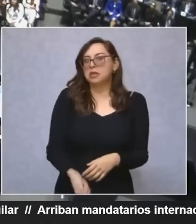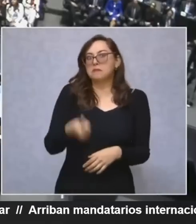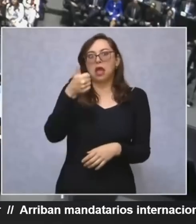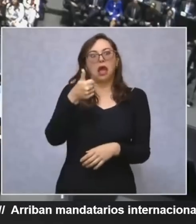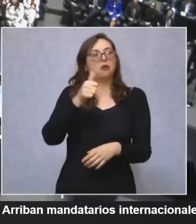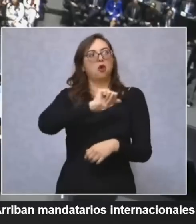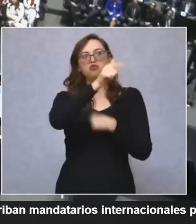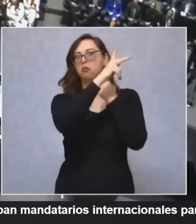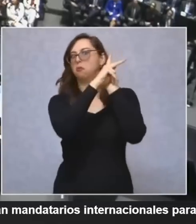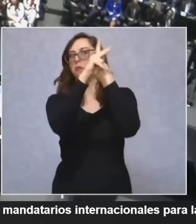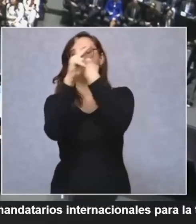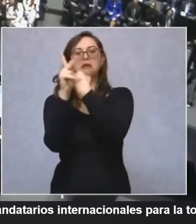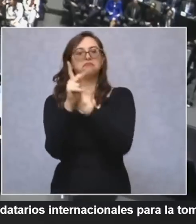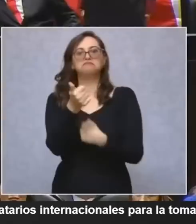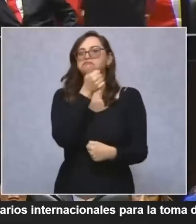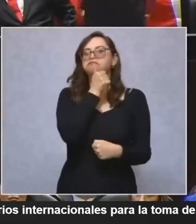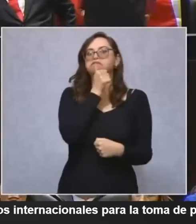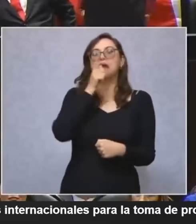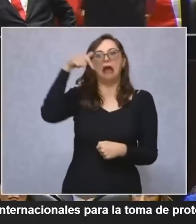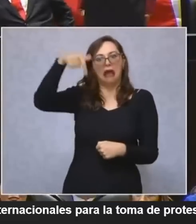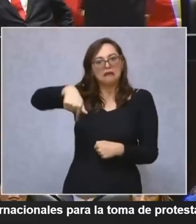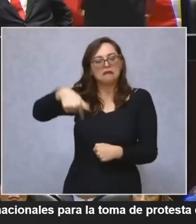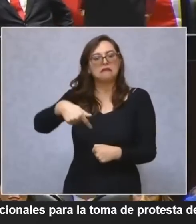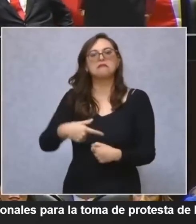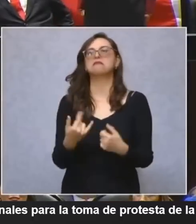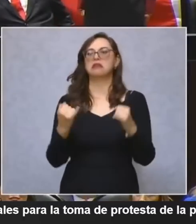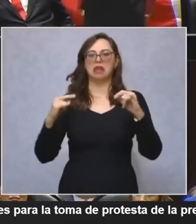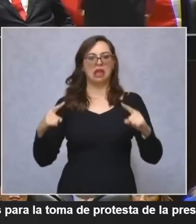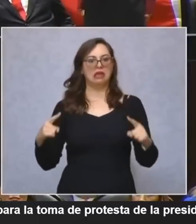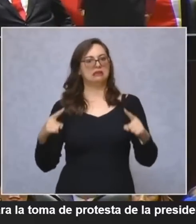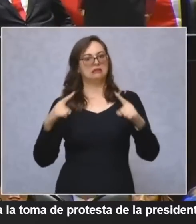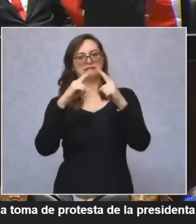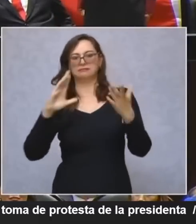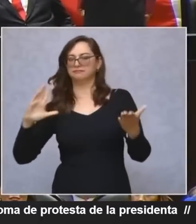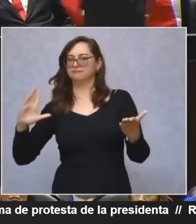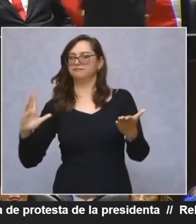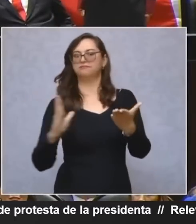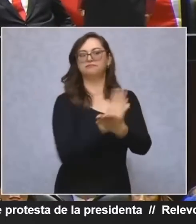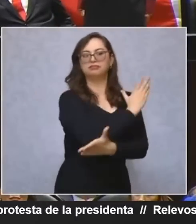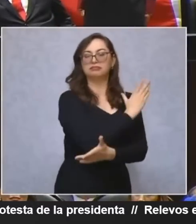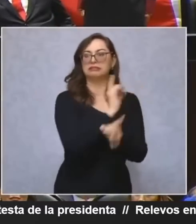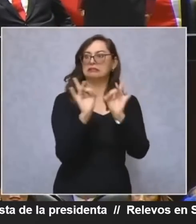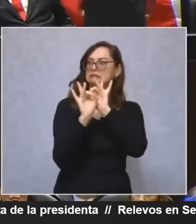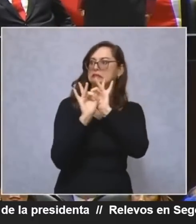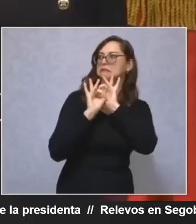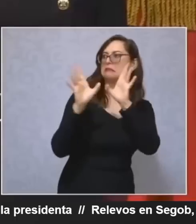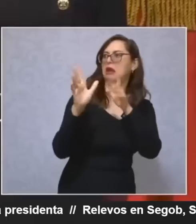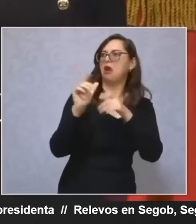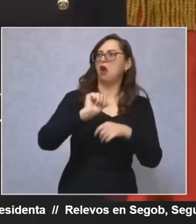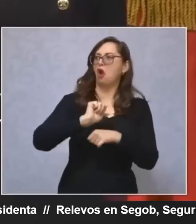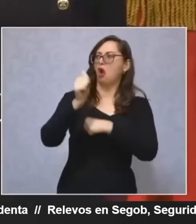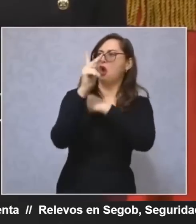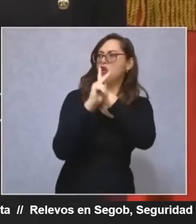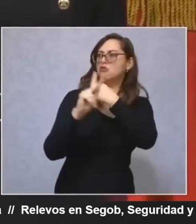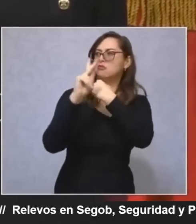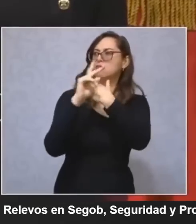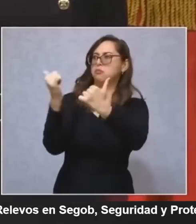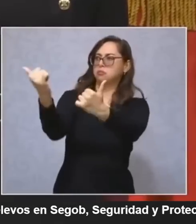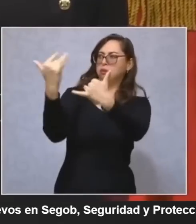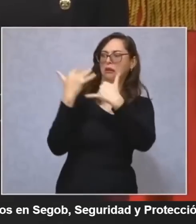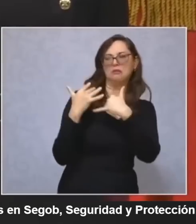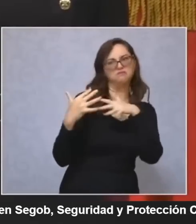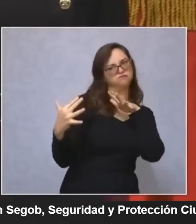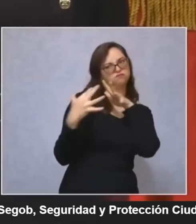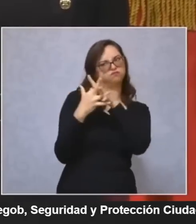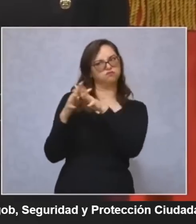visionaria separaron la Iglesia del Estado y defendieron a la patria frente al invasor. De los hermanos Flores